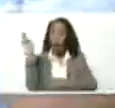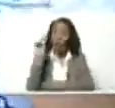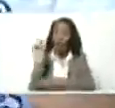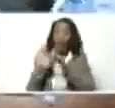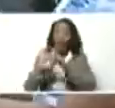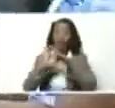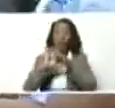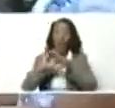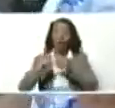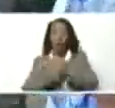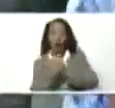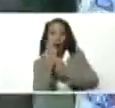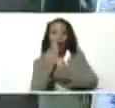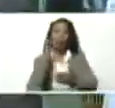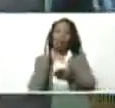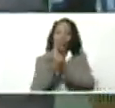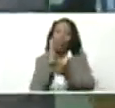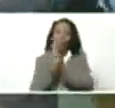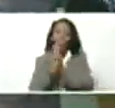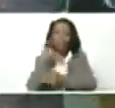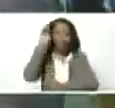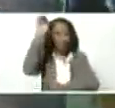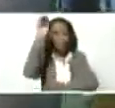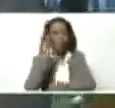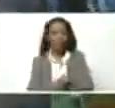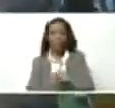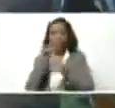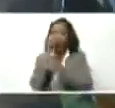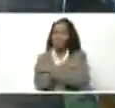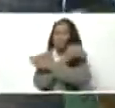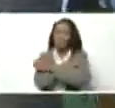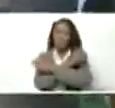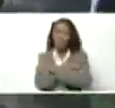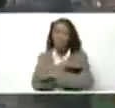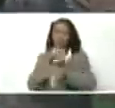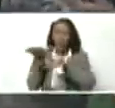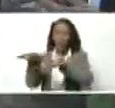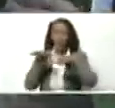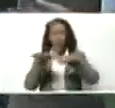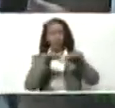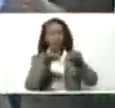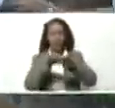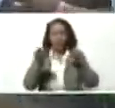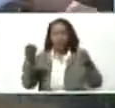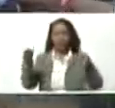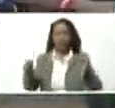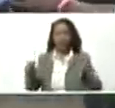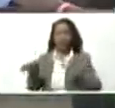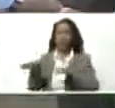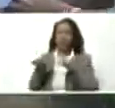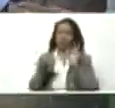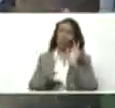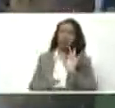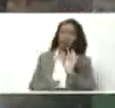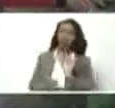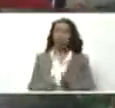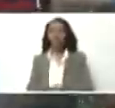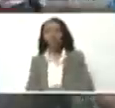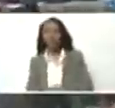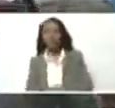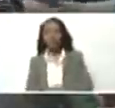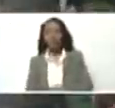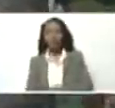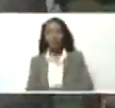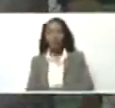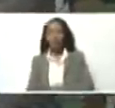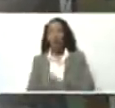ALBA, para siempre. Felicidades. Muy hermoso este stand. Bueno, vamos a seguir